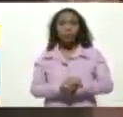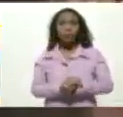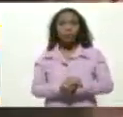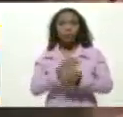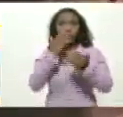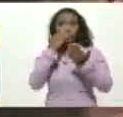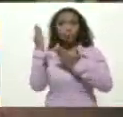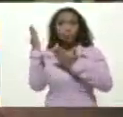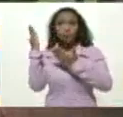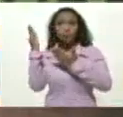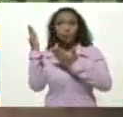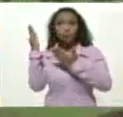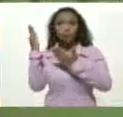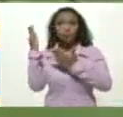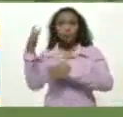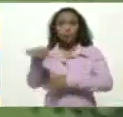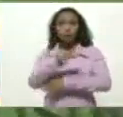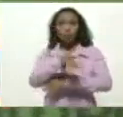en donde...